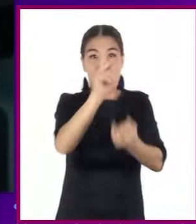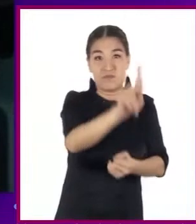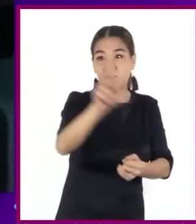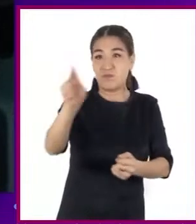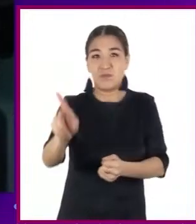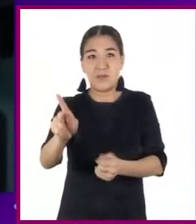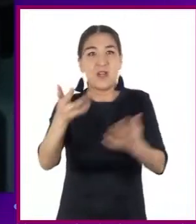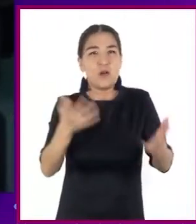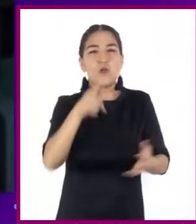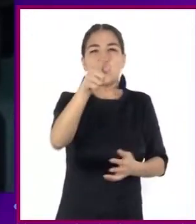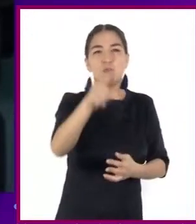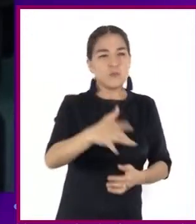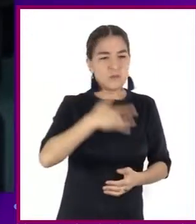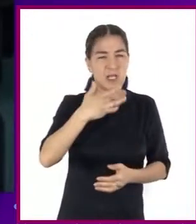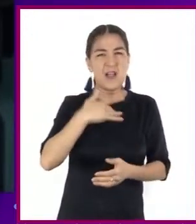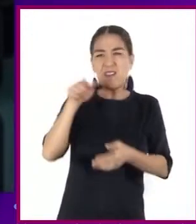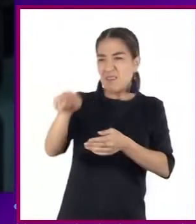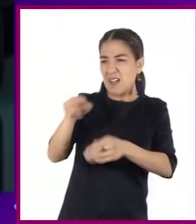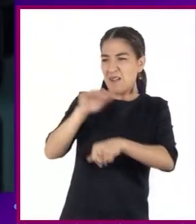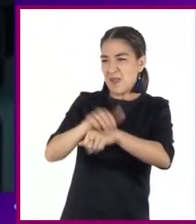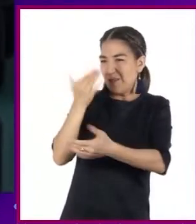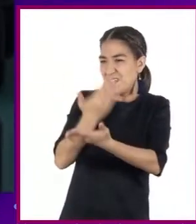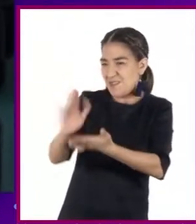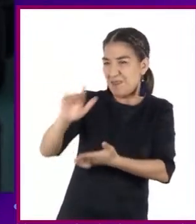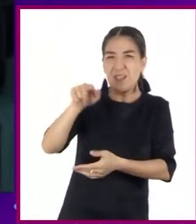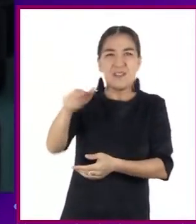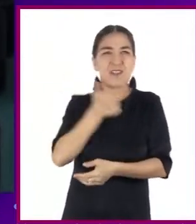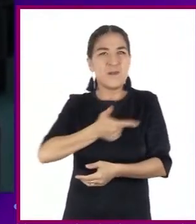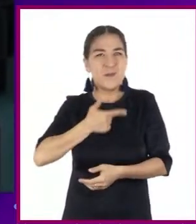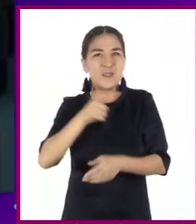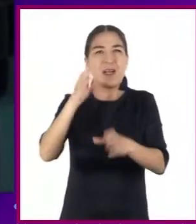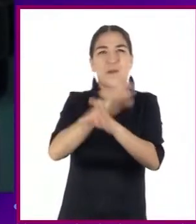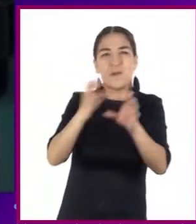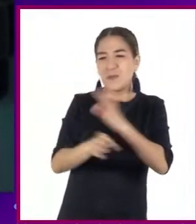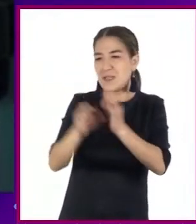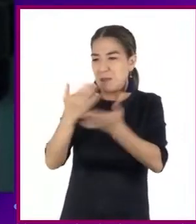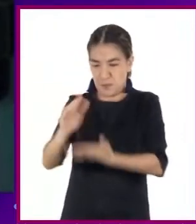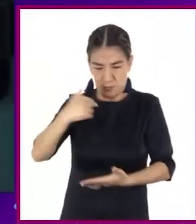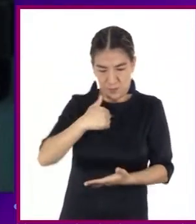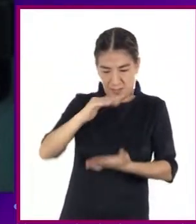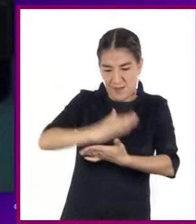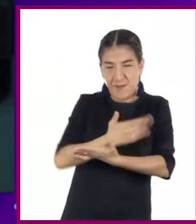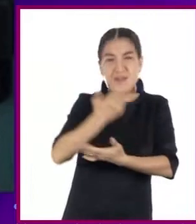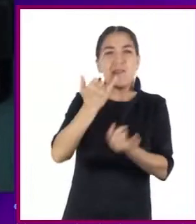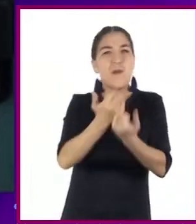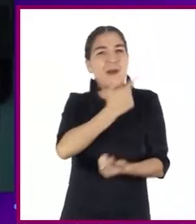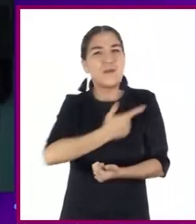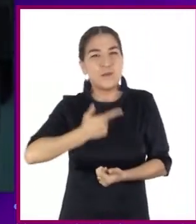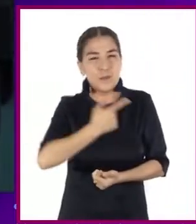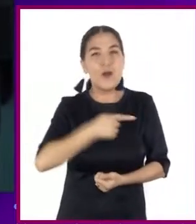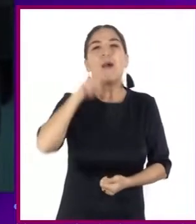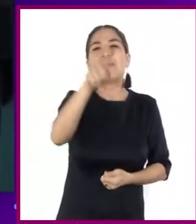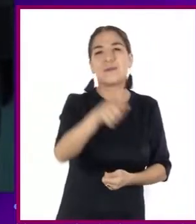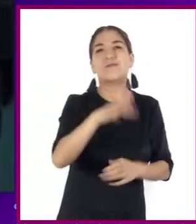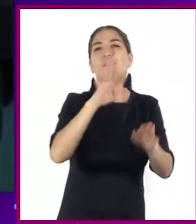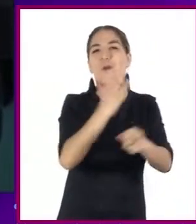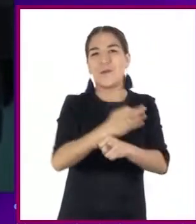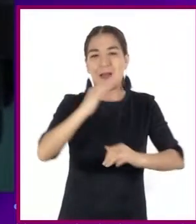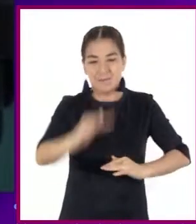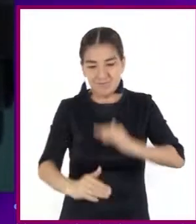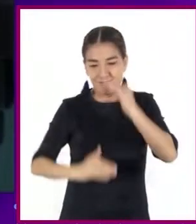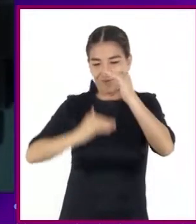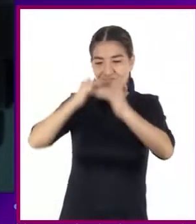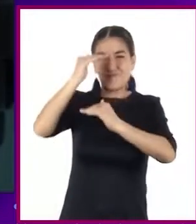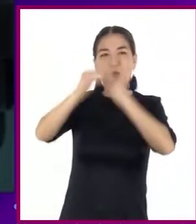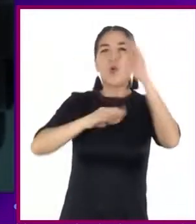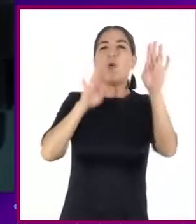te hacen único y diferente de los demás? Durante esta etapa de tu vida, sigues construyendo tu propia identidad y